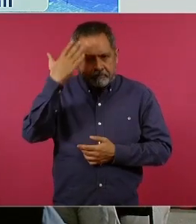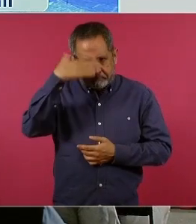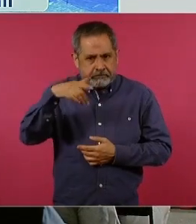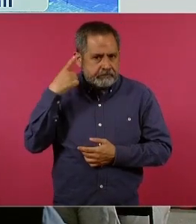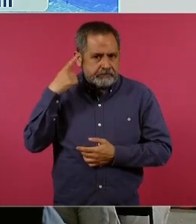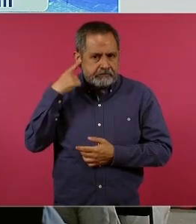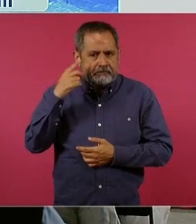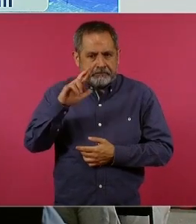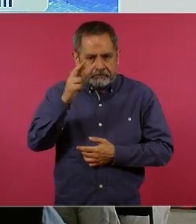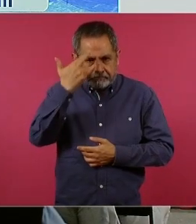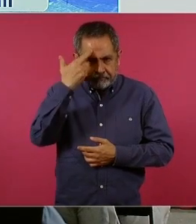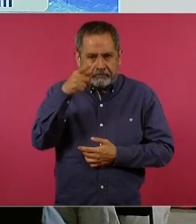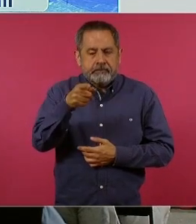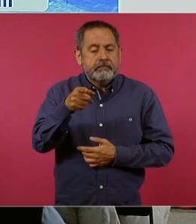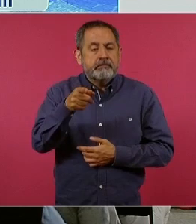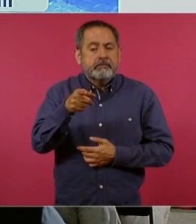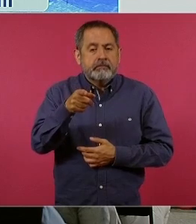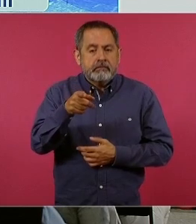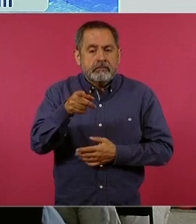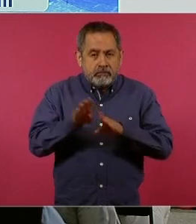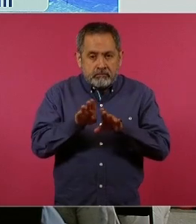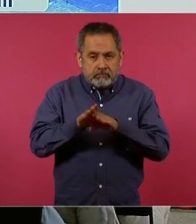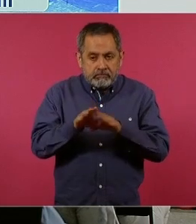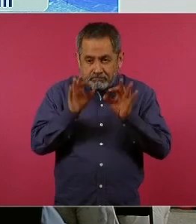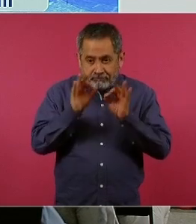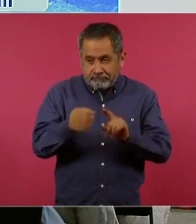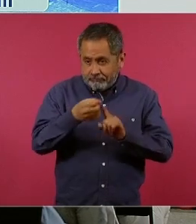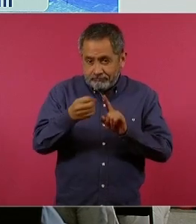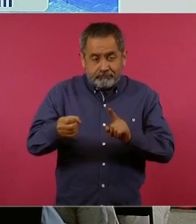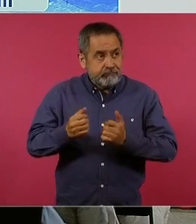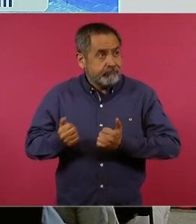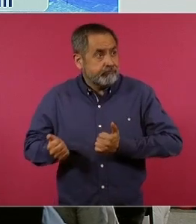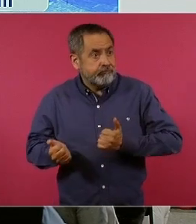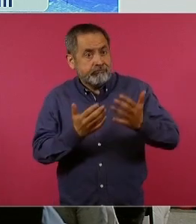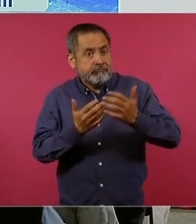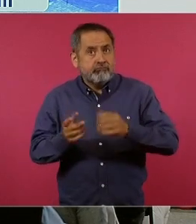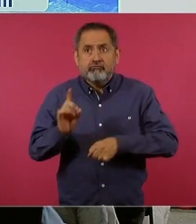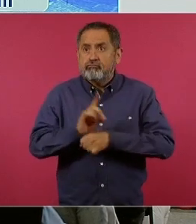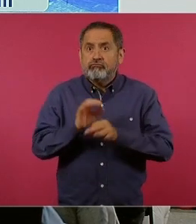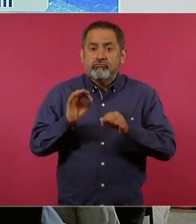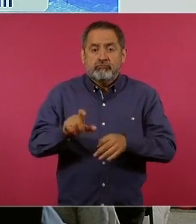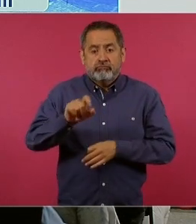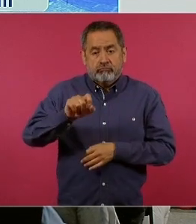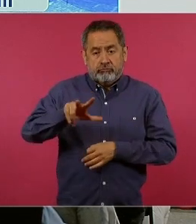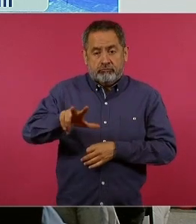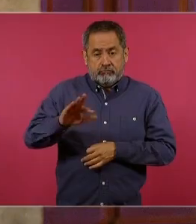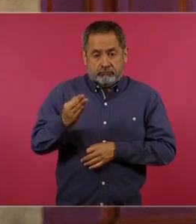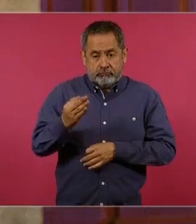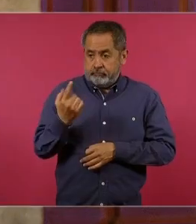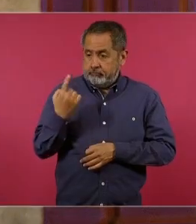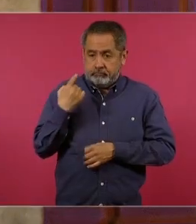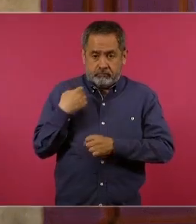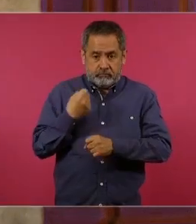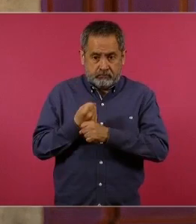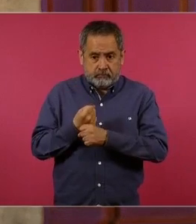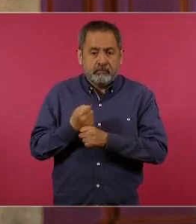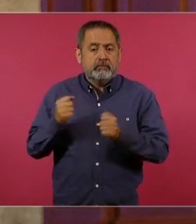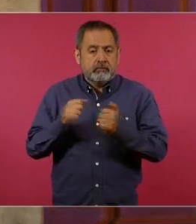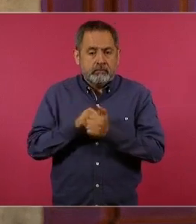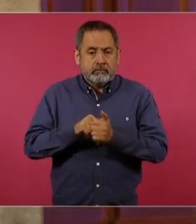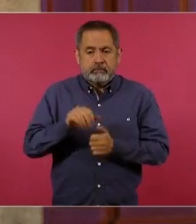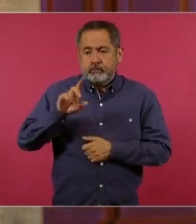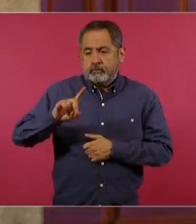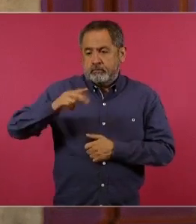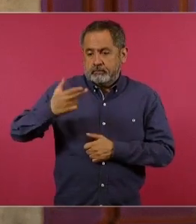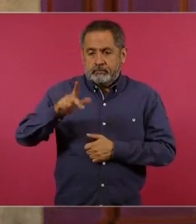ustedes recuerda, de manera regular las operaciones de carga empezaron el 28 de febrero del año pasado con el tránsito de